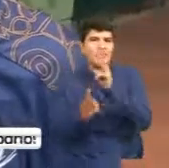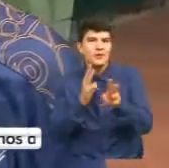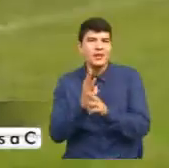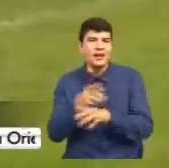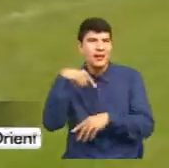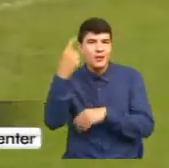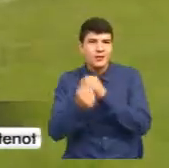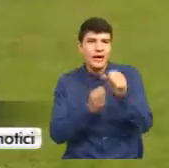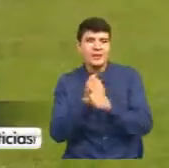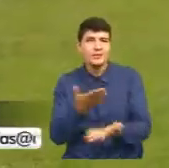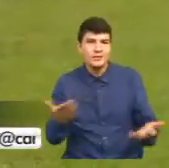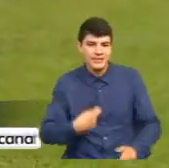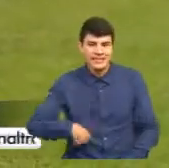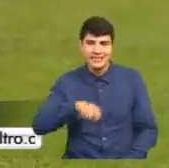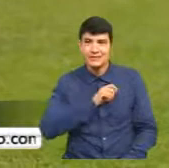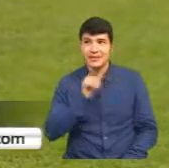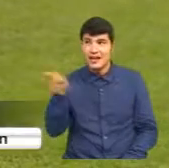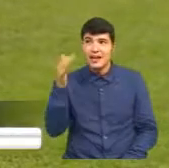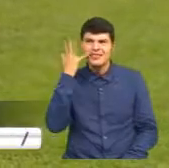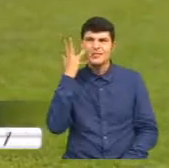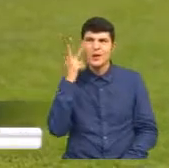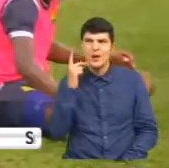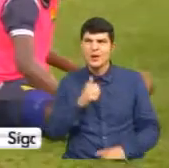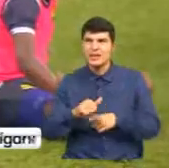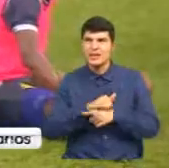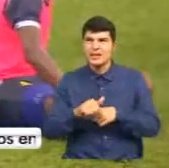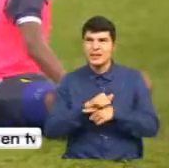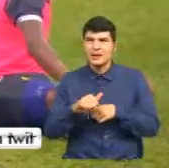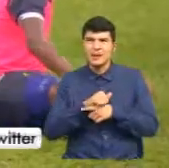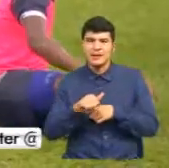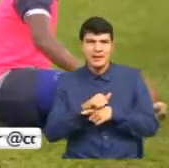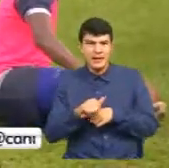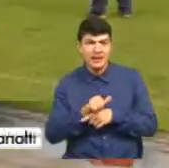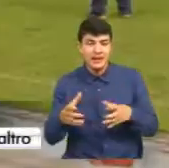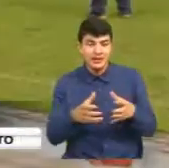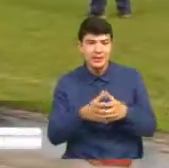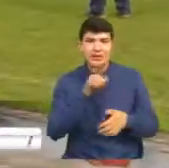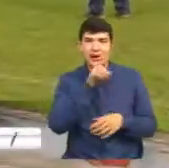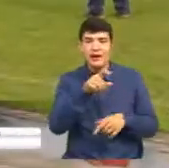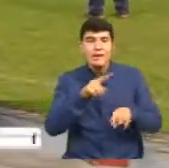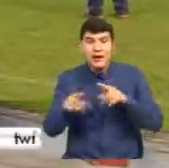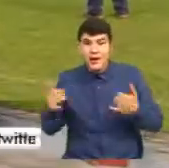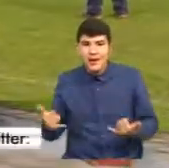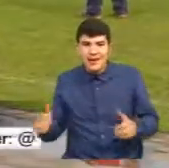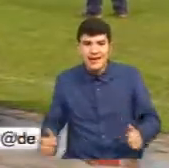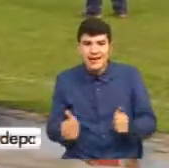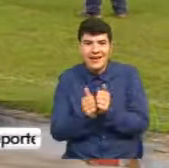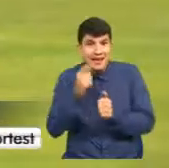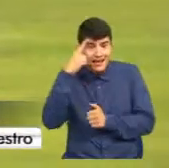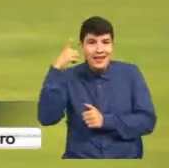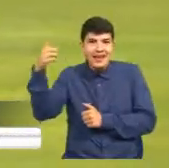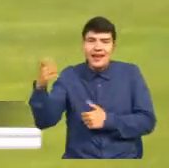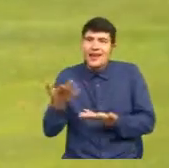españa farid a diario entrena en las prácticas del equipo profesional de atlético bucaramanga pero ahora tendrá una ilusión más y